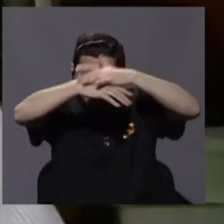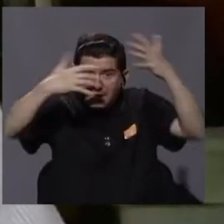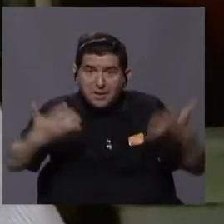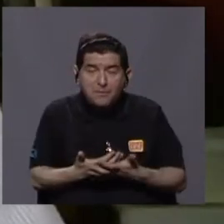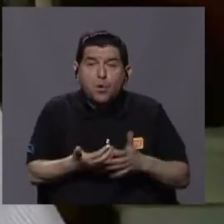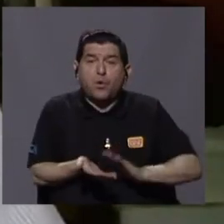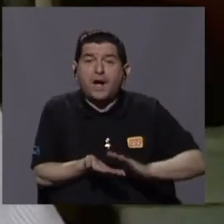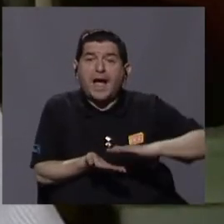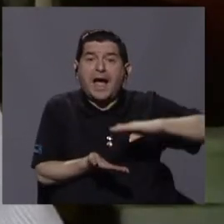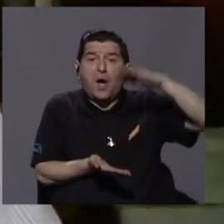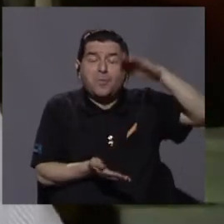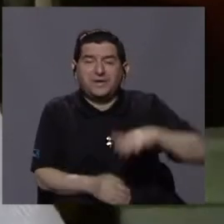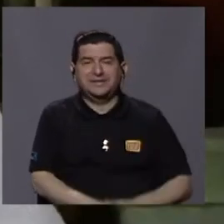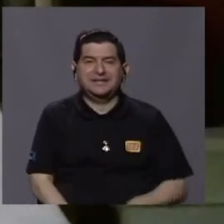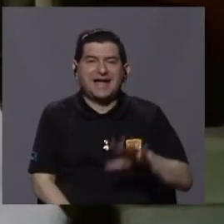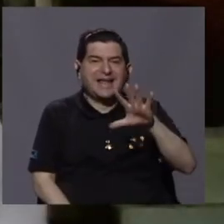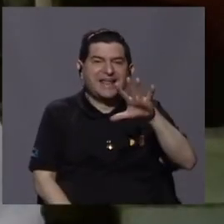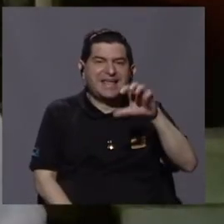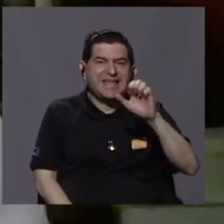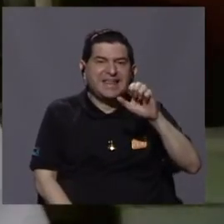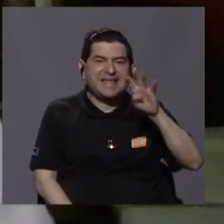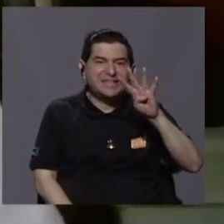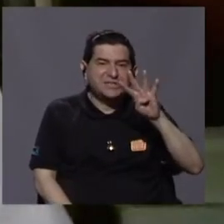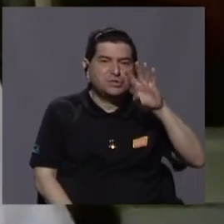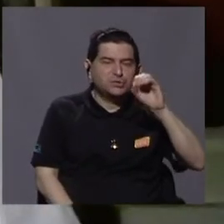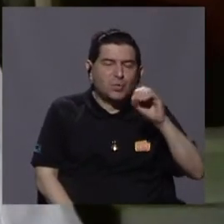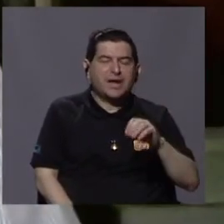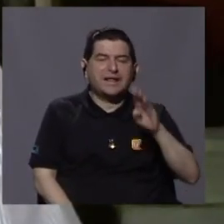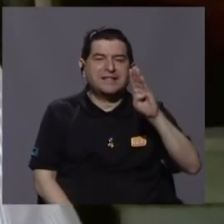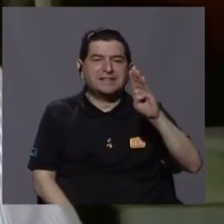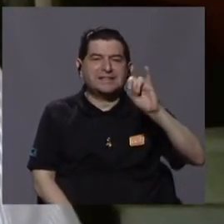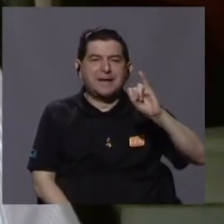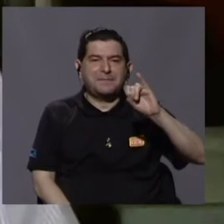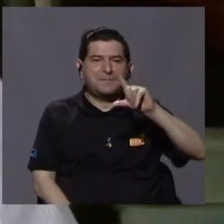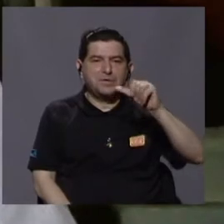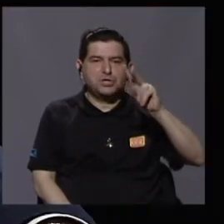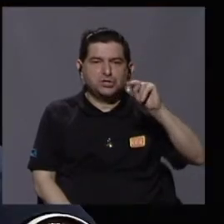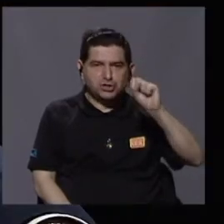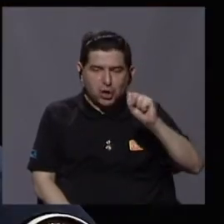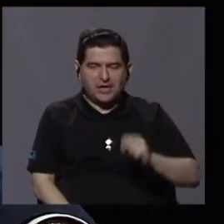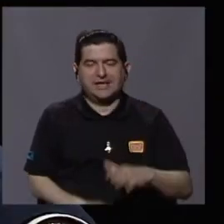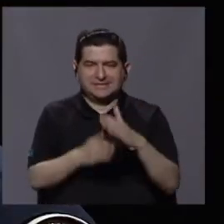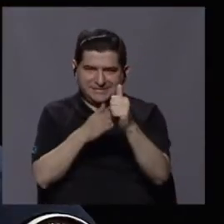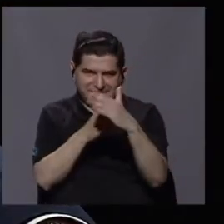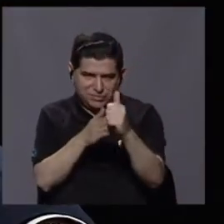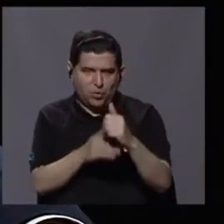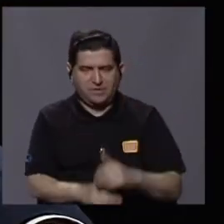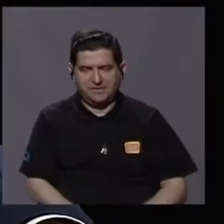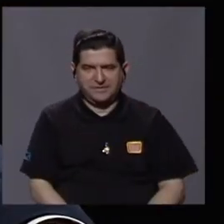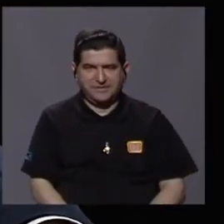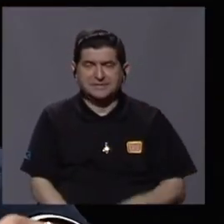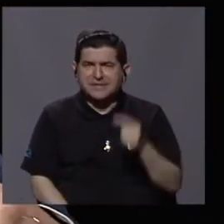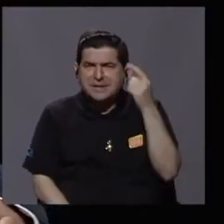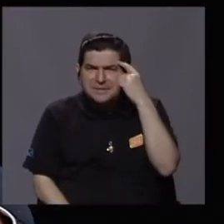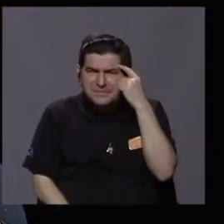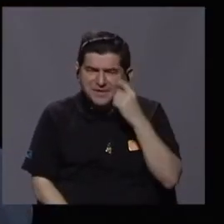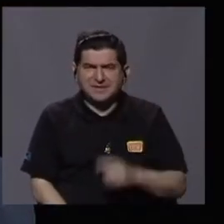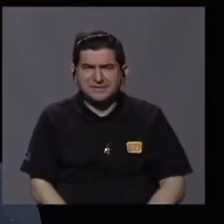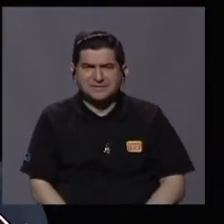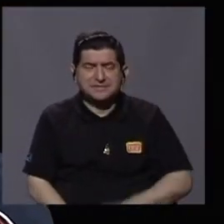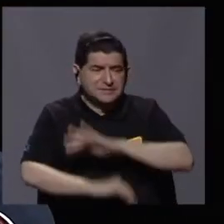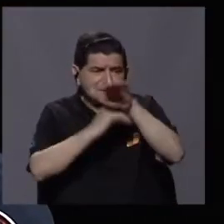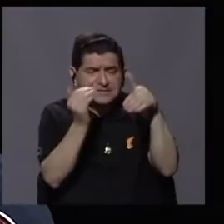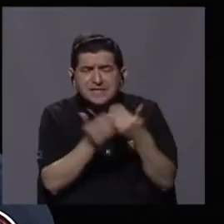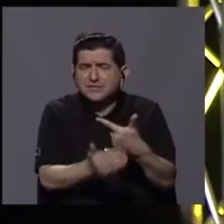aumentado en 540 billones de dólares tome en cuenta que el costo total de